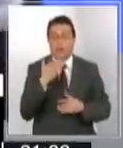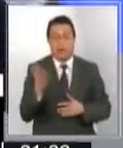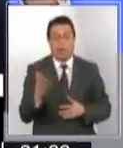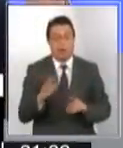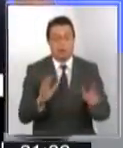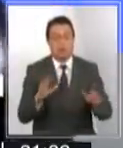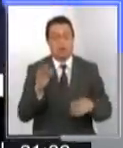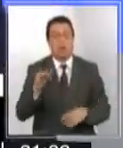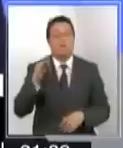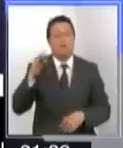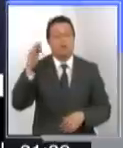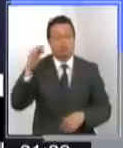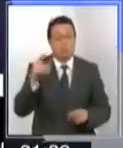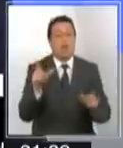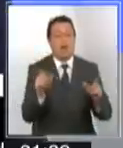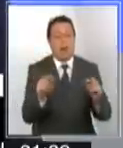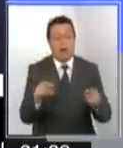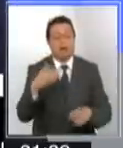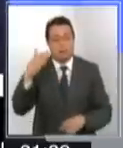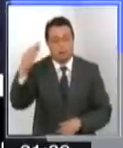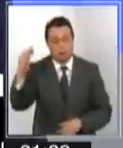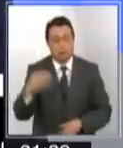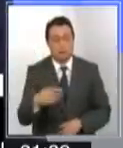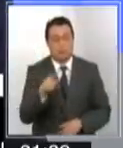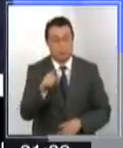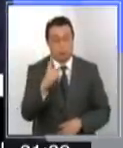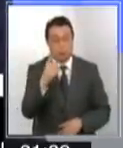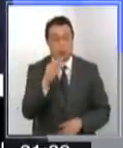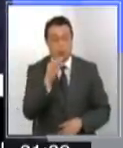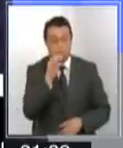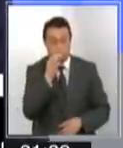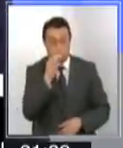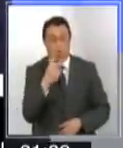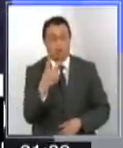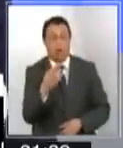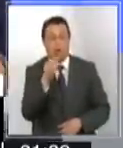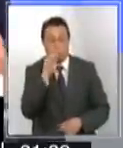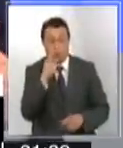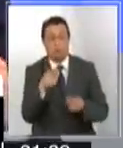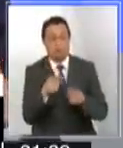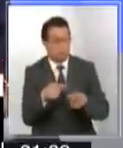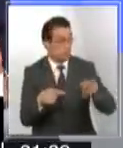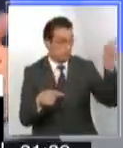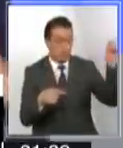pasar a futuro, ¿no es cierto?, un cáncer. Pero fume usted 1 pito o 2 pitos y váyase en